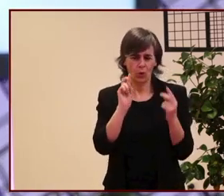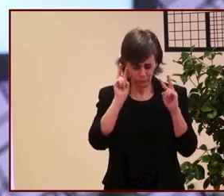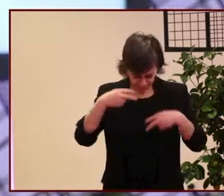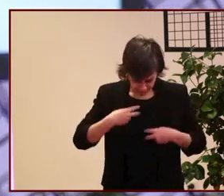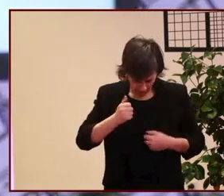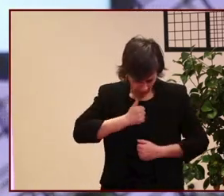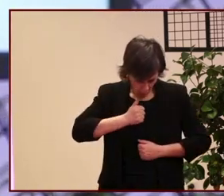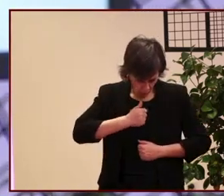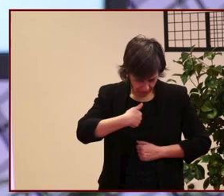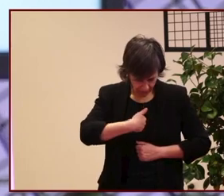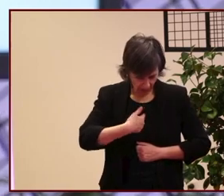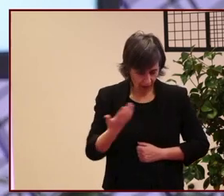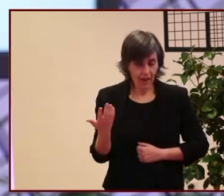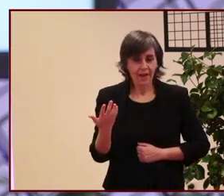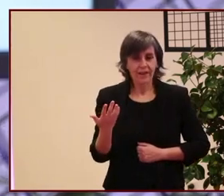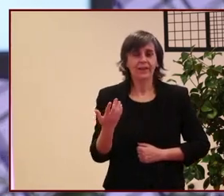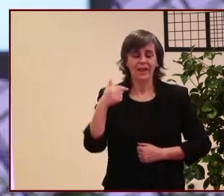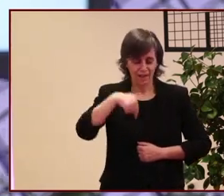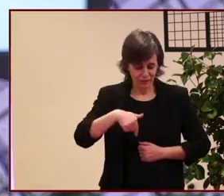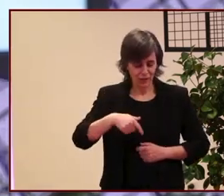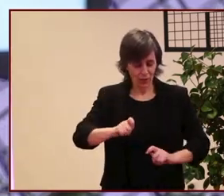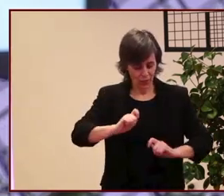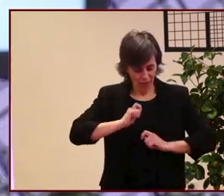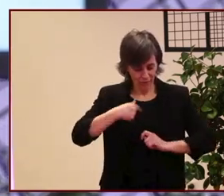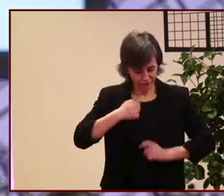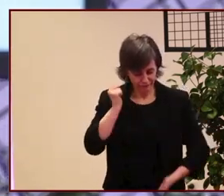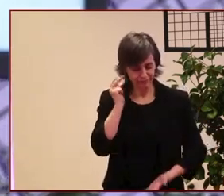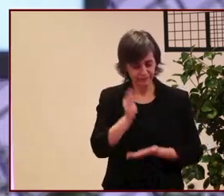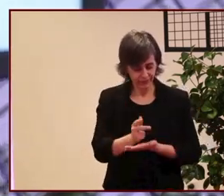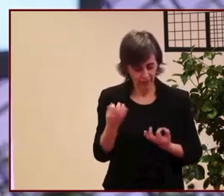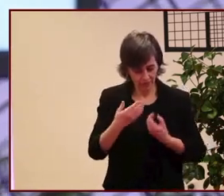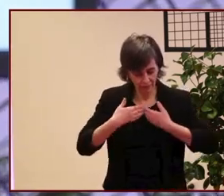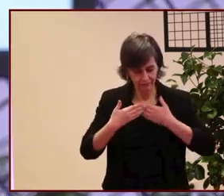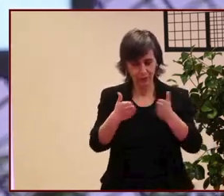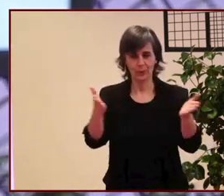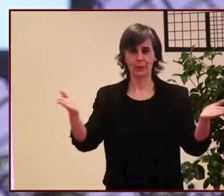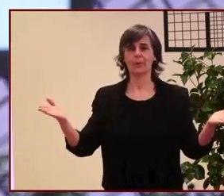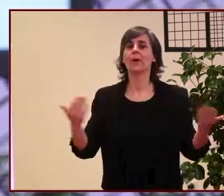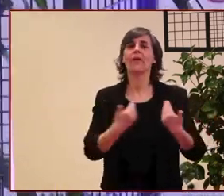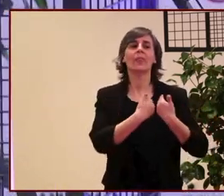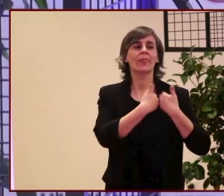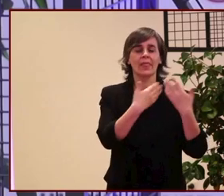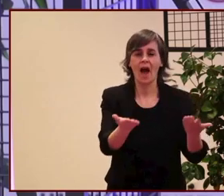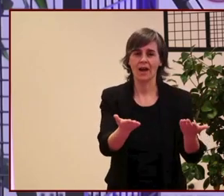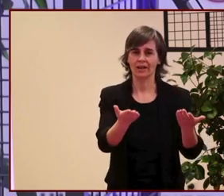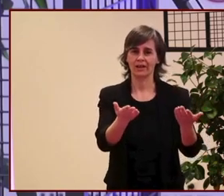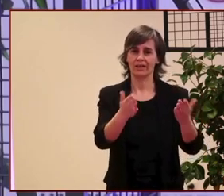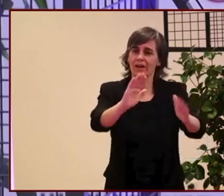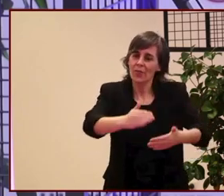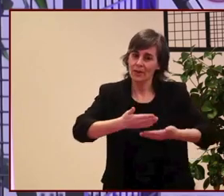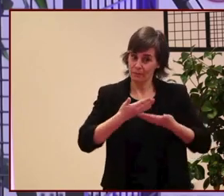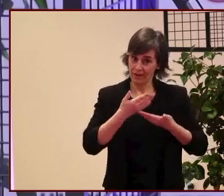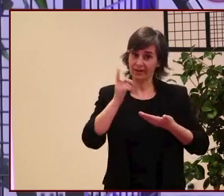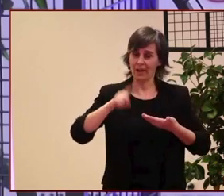esta es una prueba de darse recibirlos y